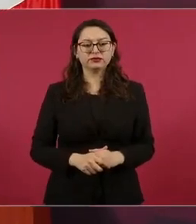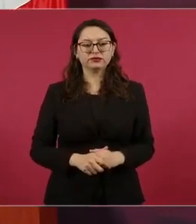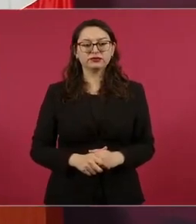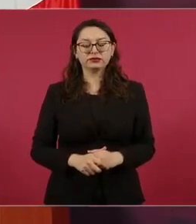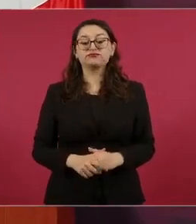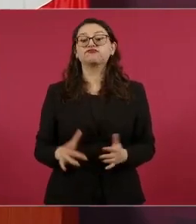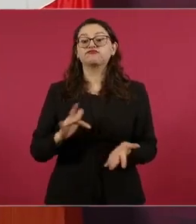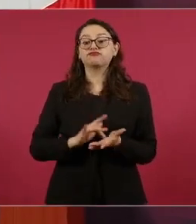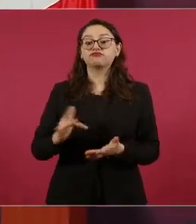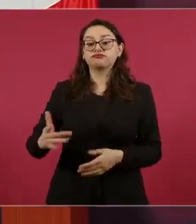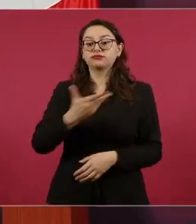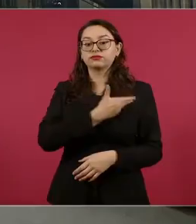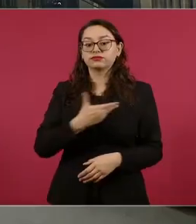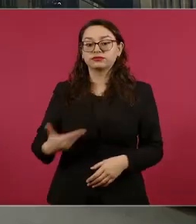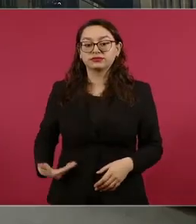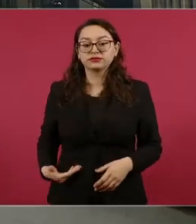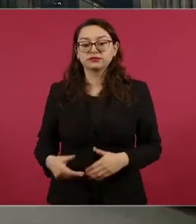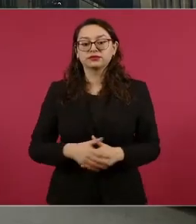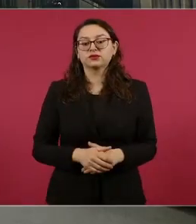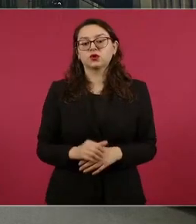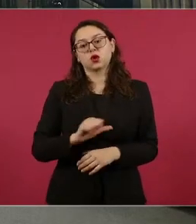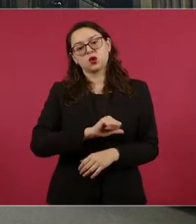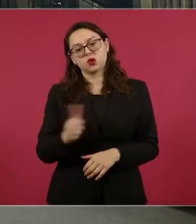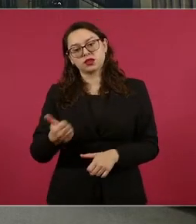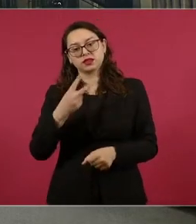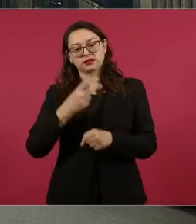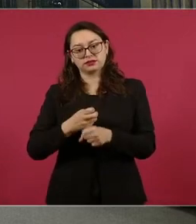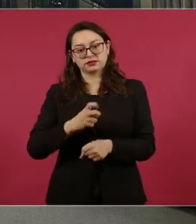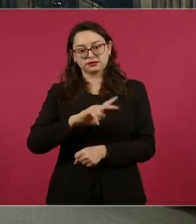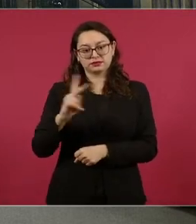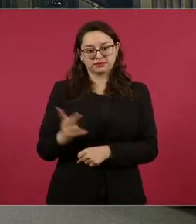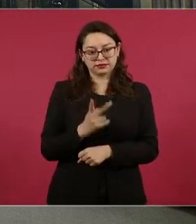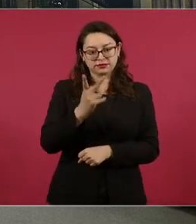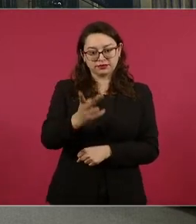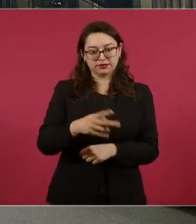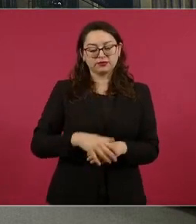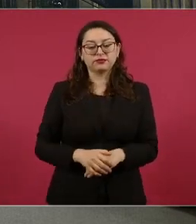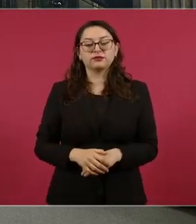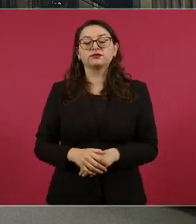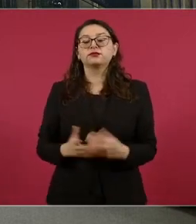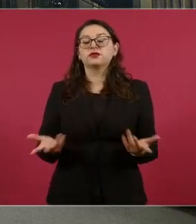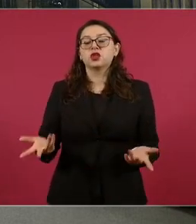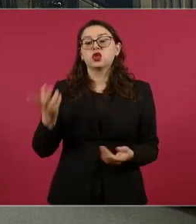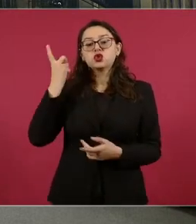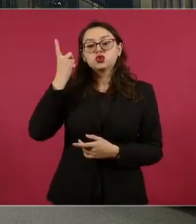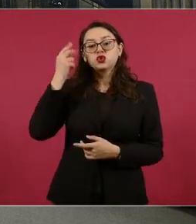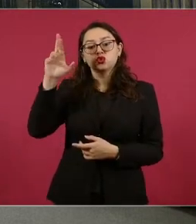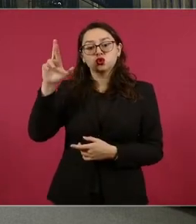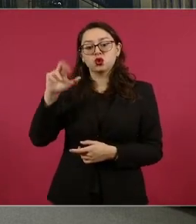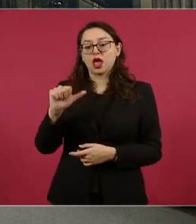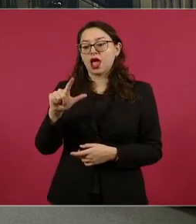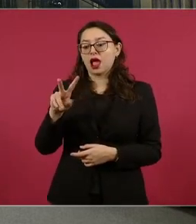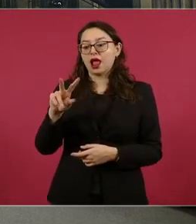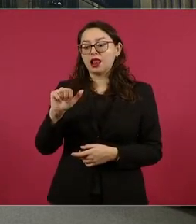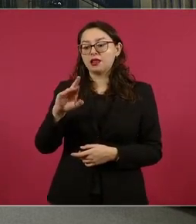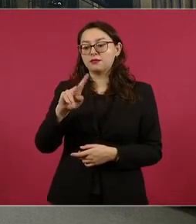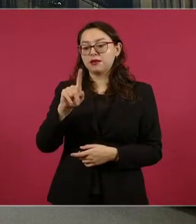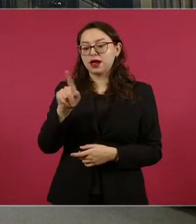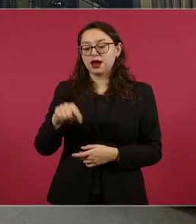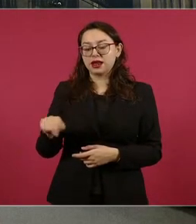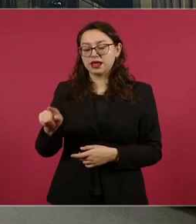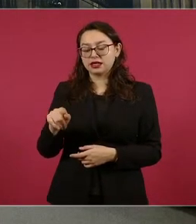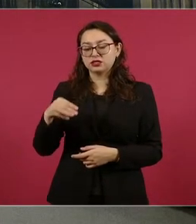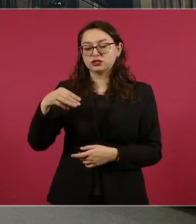Gracias señor presidente y en una segunda pregunta tuve la oportunidad de entrevistar a la doora Álvarez builla eh acerca de los St